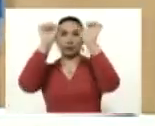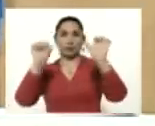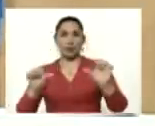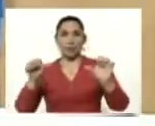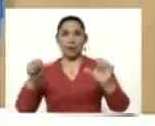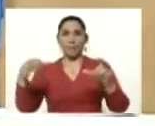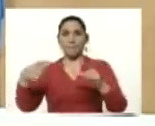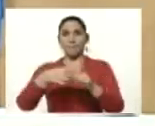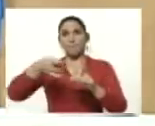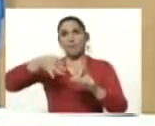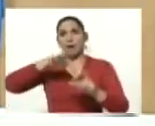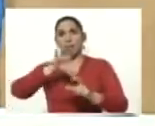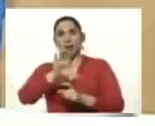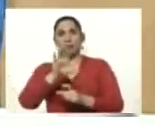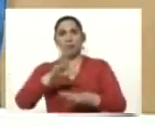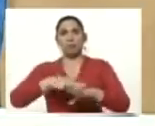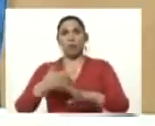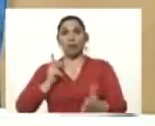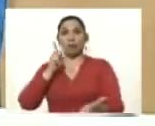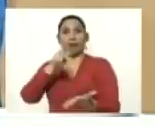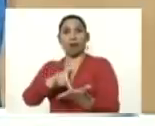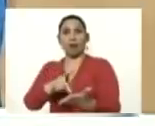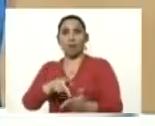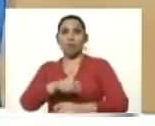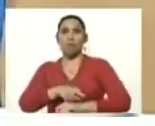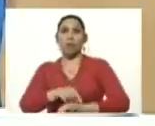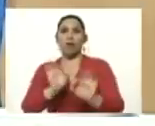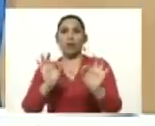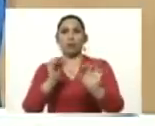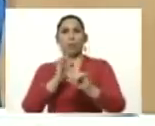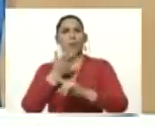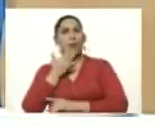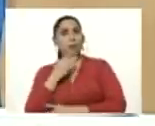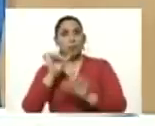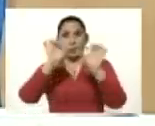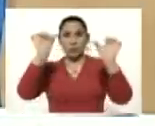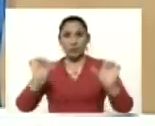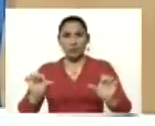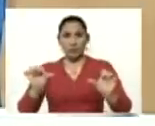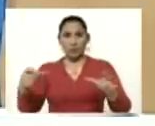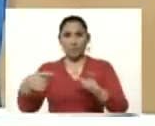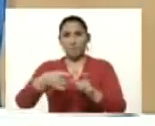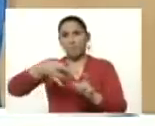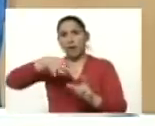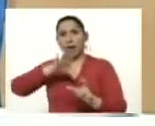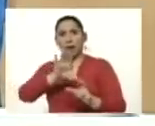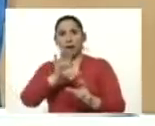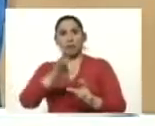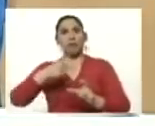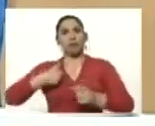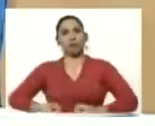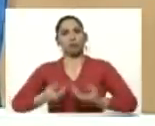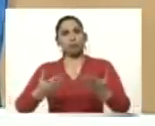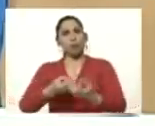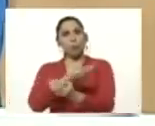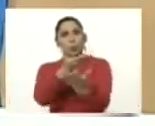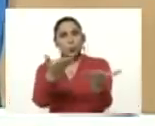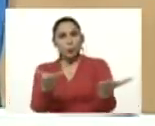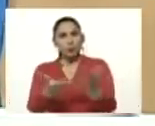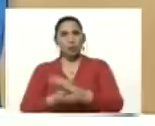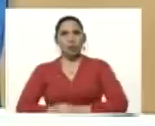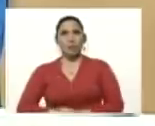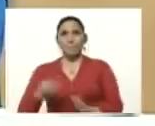patria. Porque llegará el momento en que a través del sistema patria yo les daré a ustedes